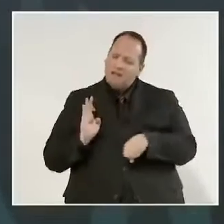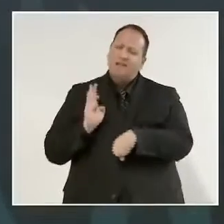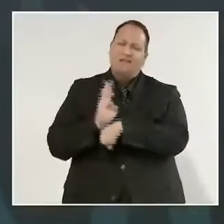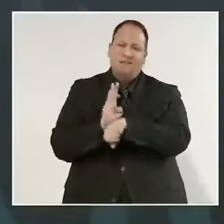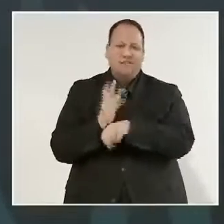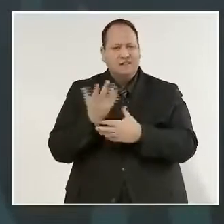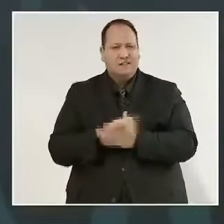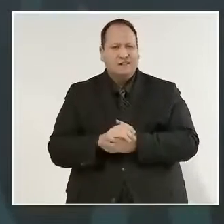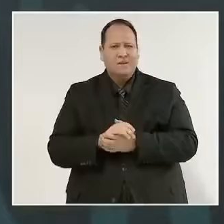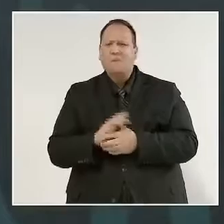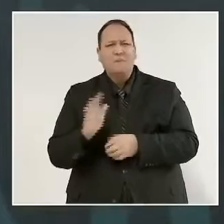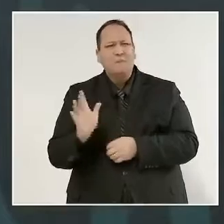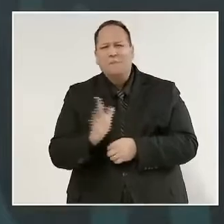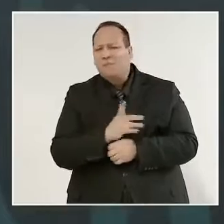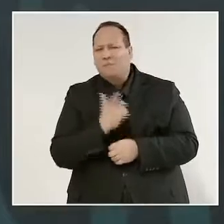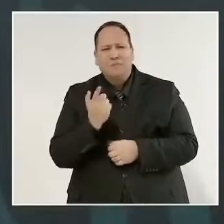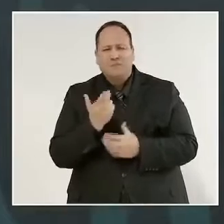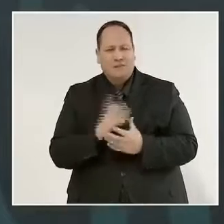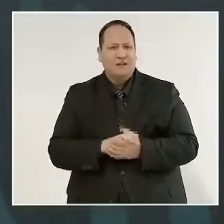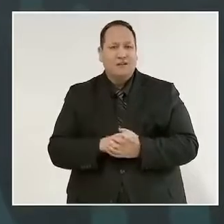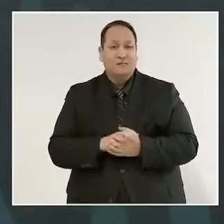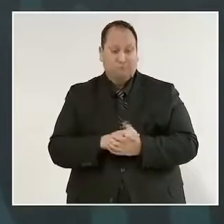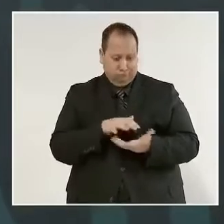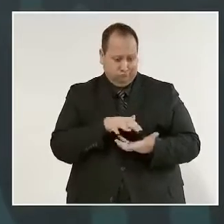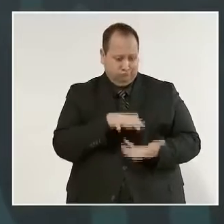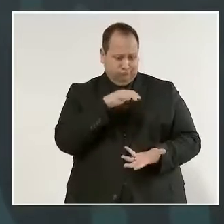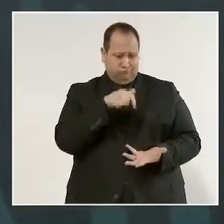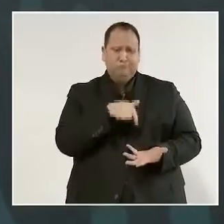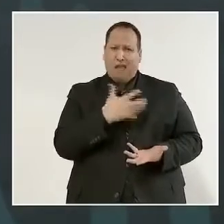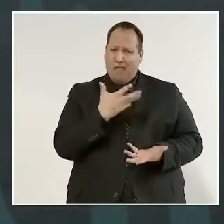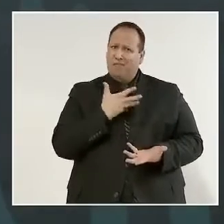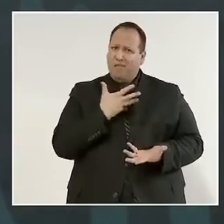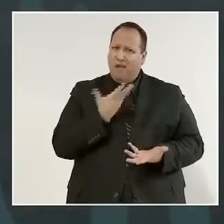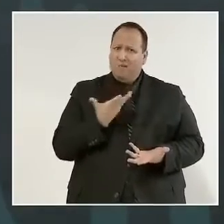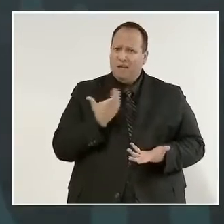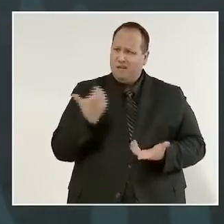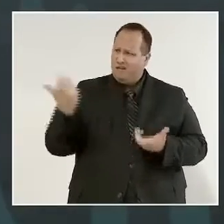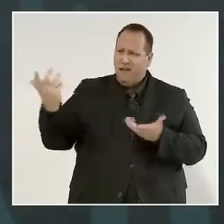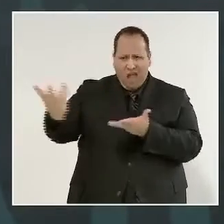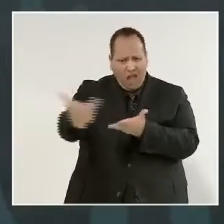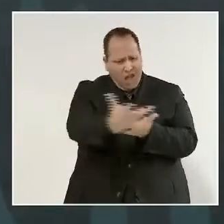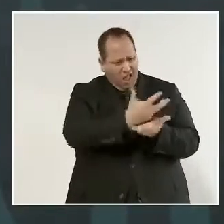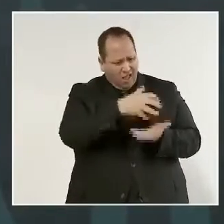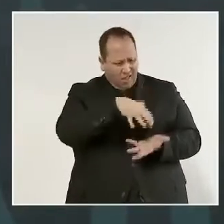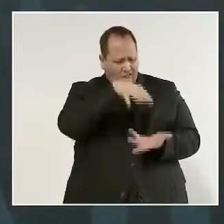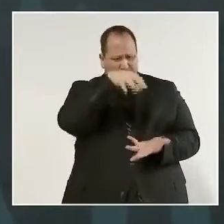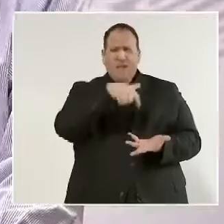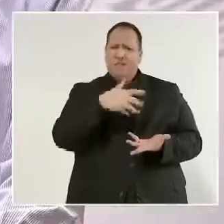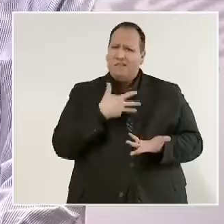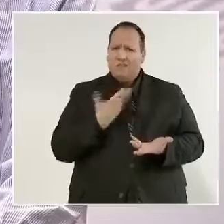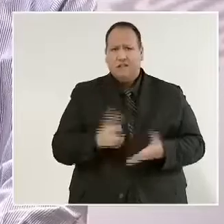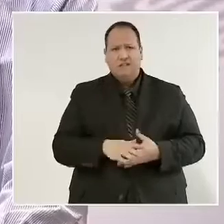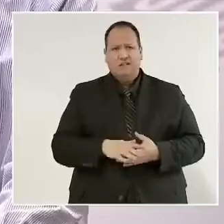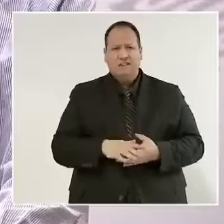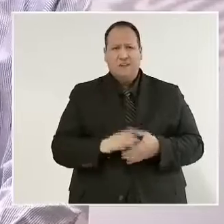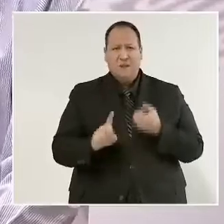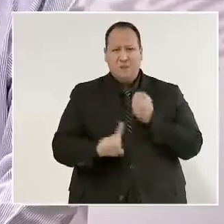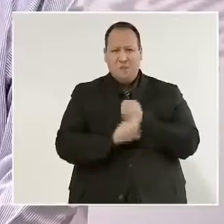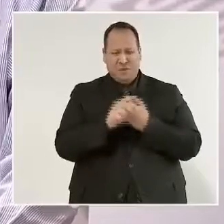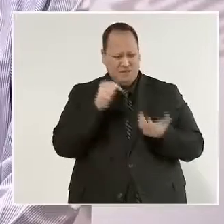porque tenemos recursos, tenemos presupuesto. El problema no